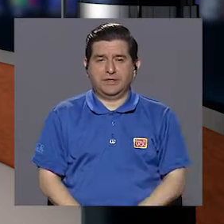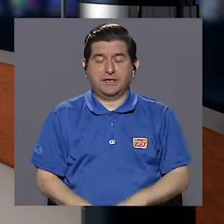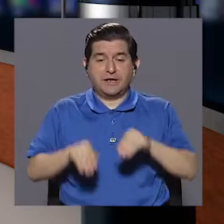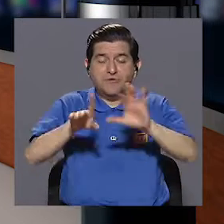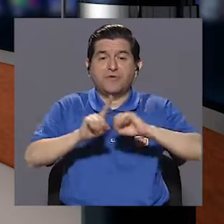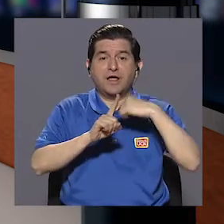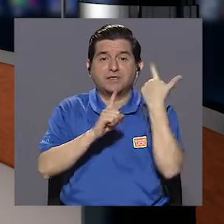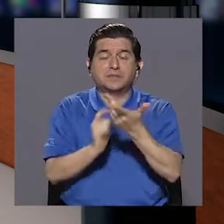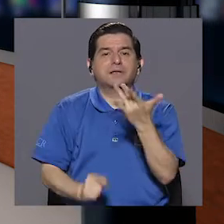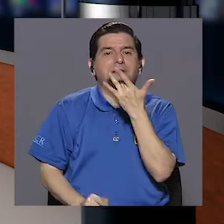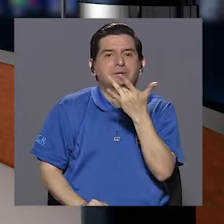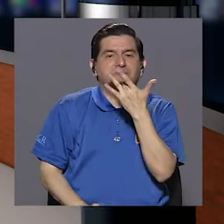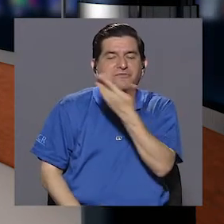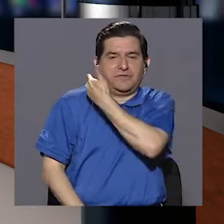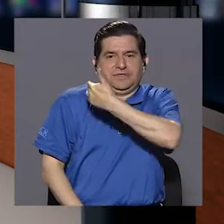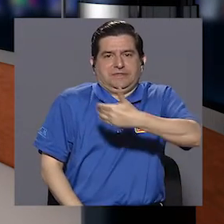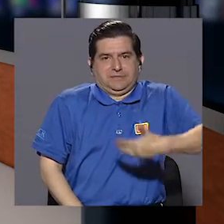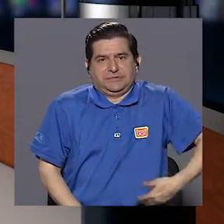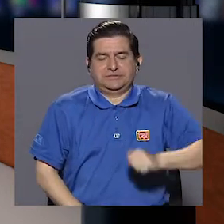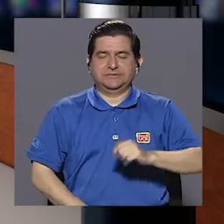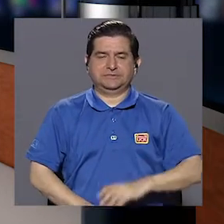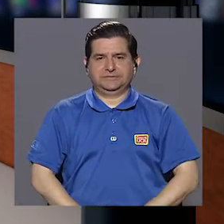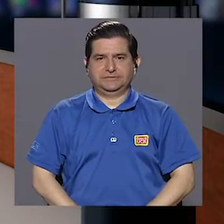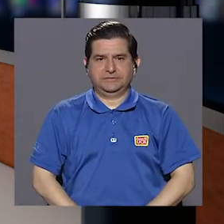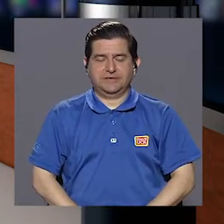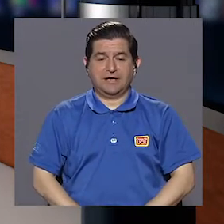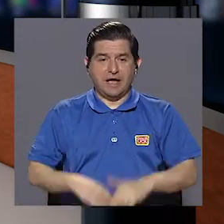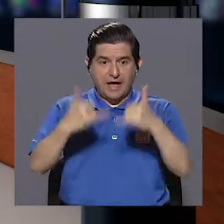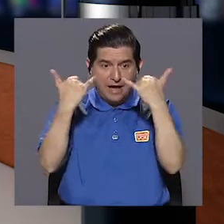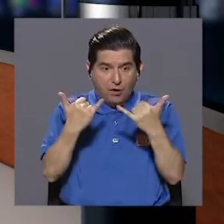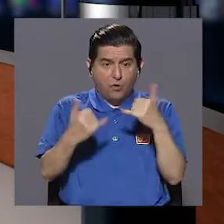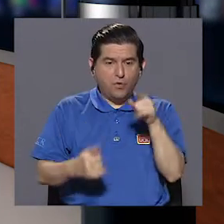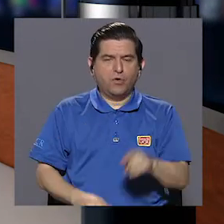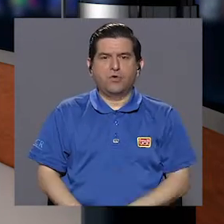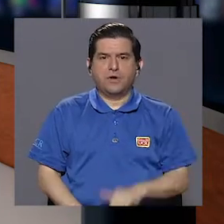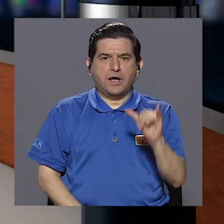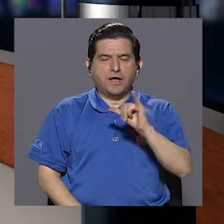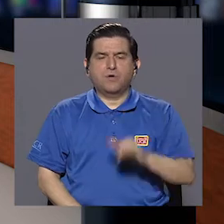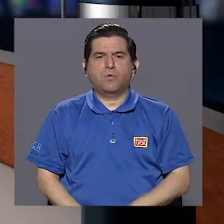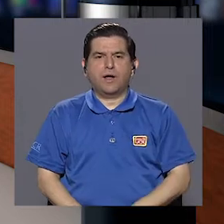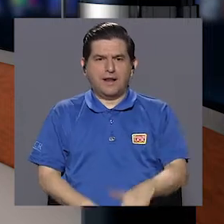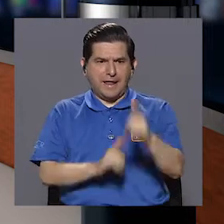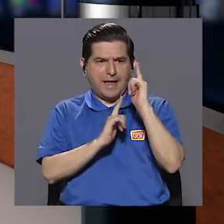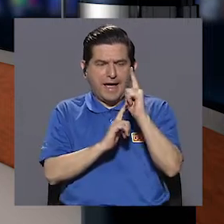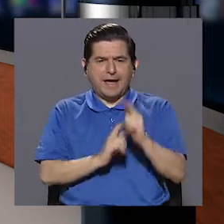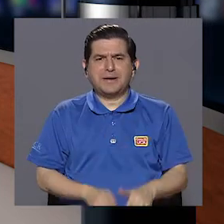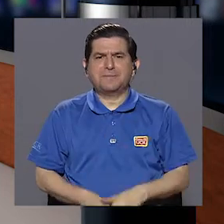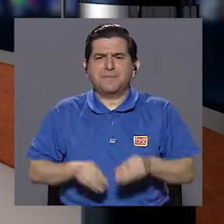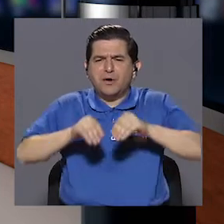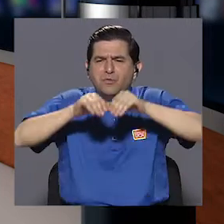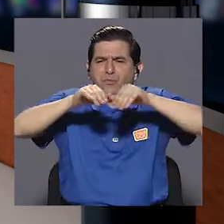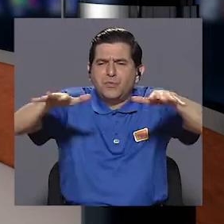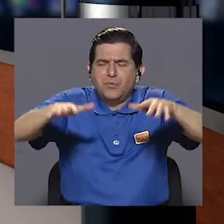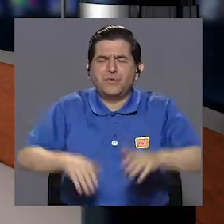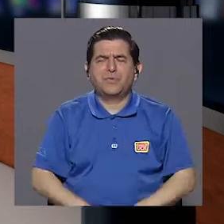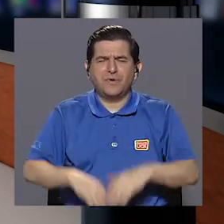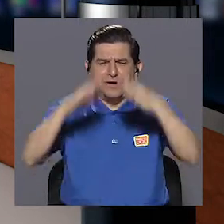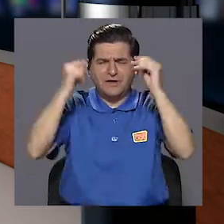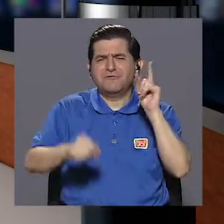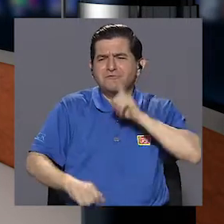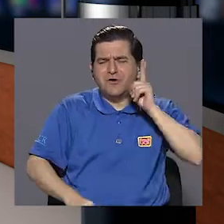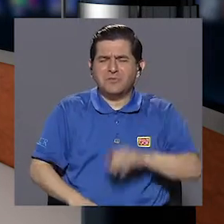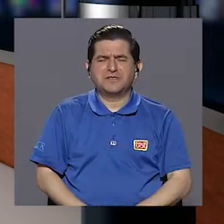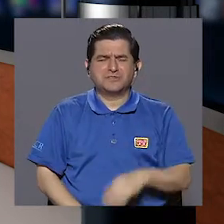red social favorita del presidente, convertida hoy en una poderosa arma para la propagación de datos